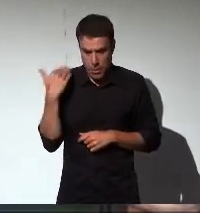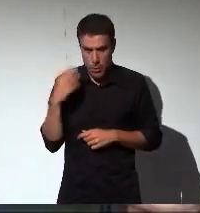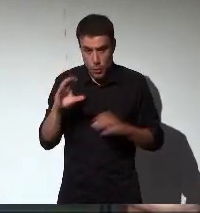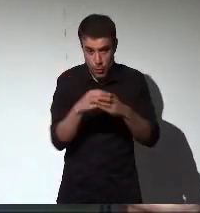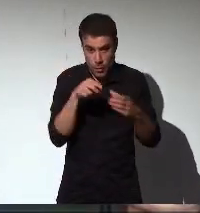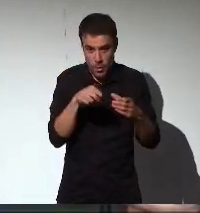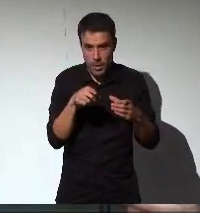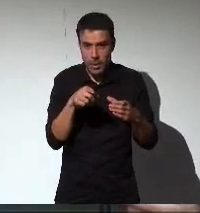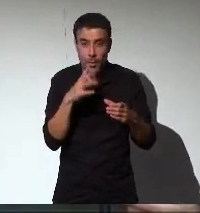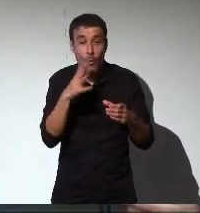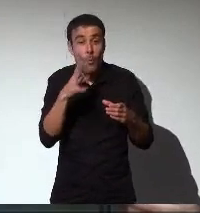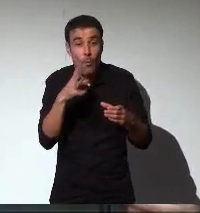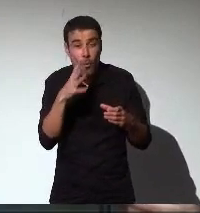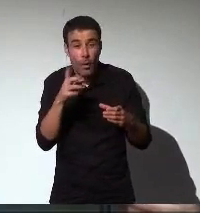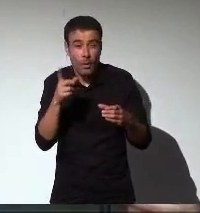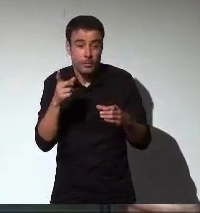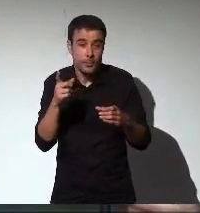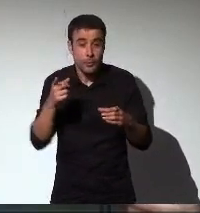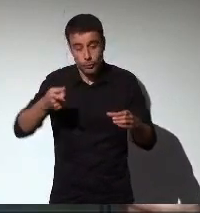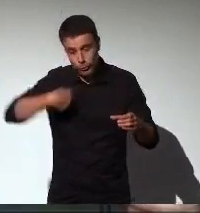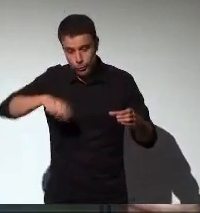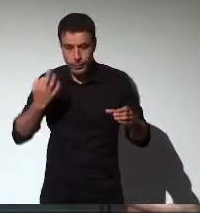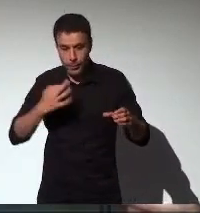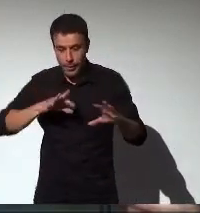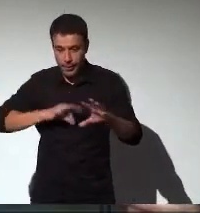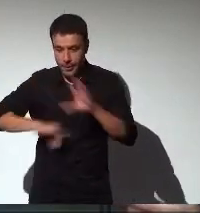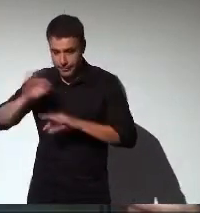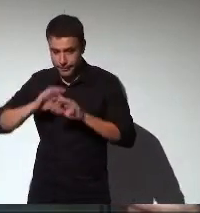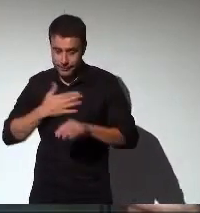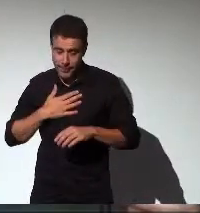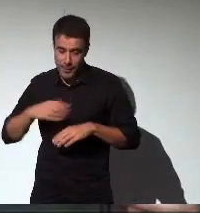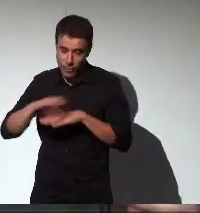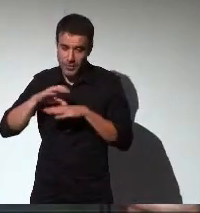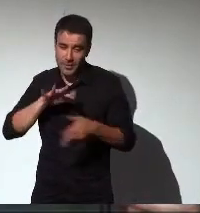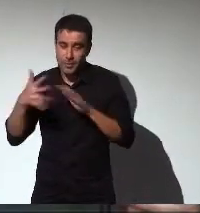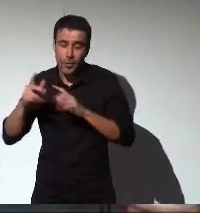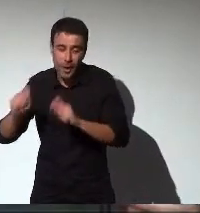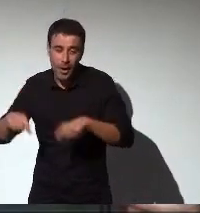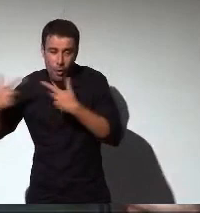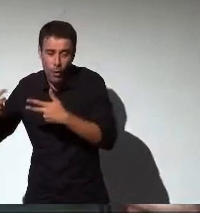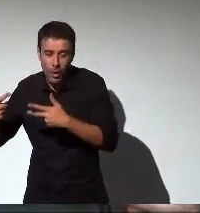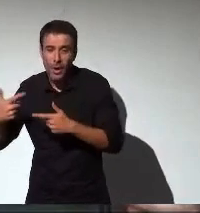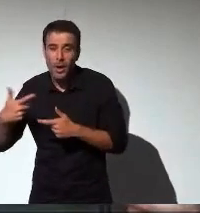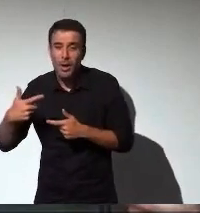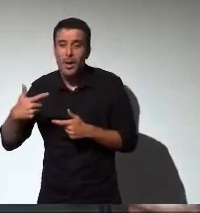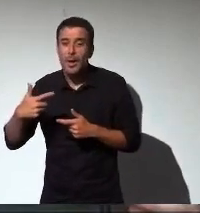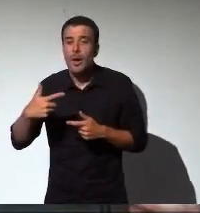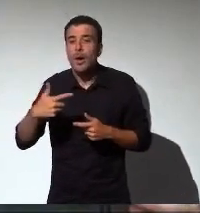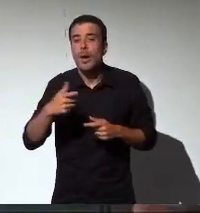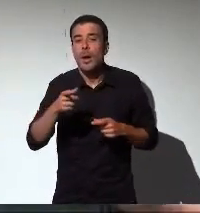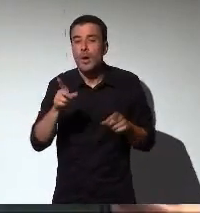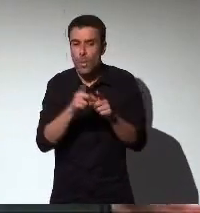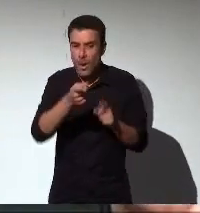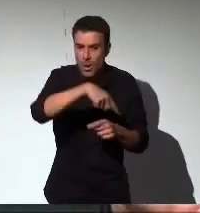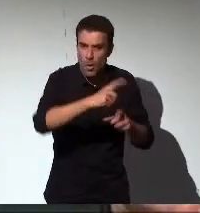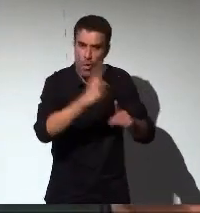especialmente, a raíz de algunas decisiones que hemos tenido que tomar desde la Consejería de Transición Ecológica, que están siendo demonizados.